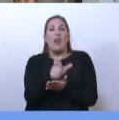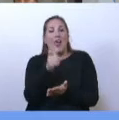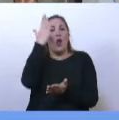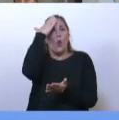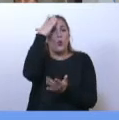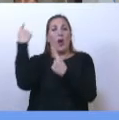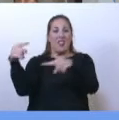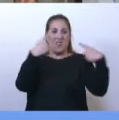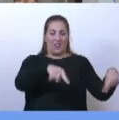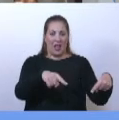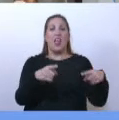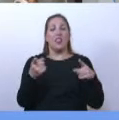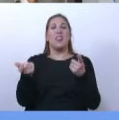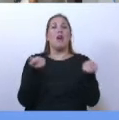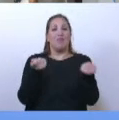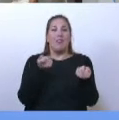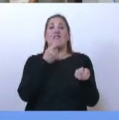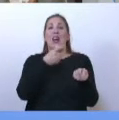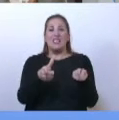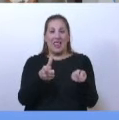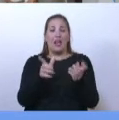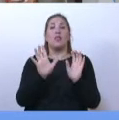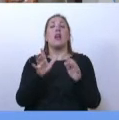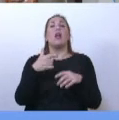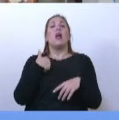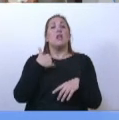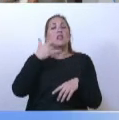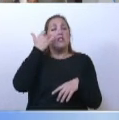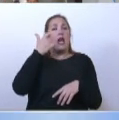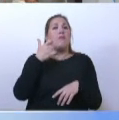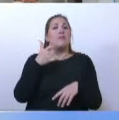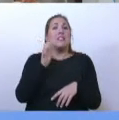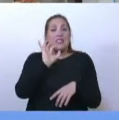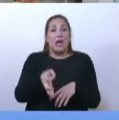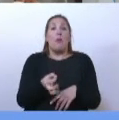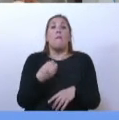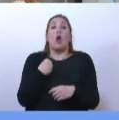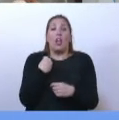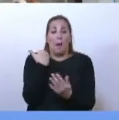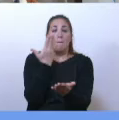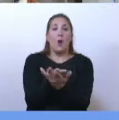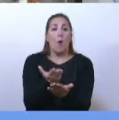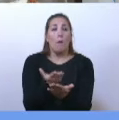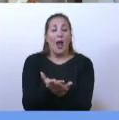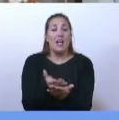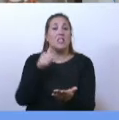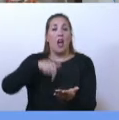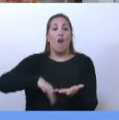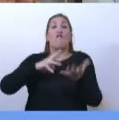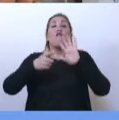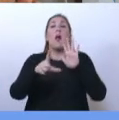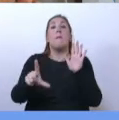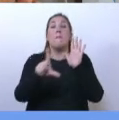realizados sobre este tema pero entendemos que sentar esta propuesta en un marco normativo